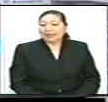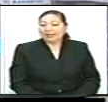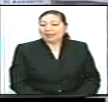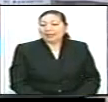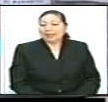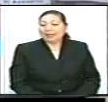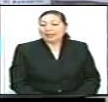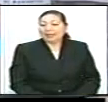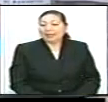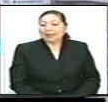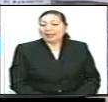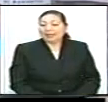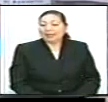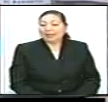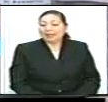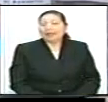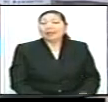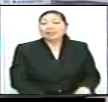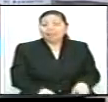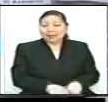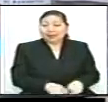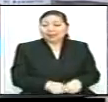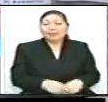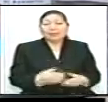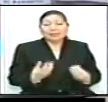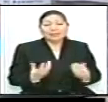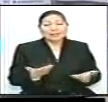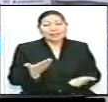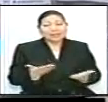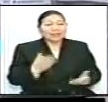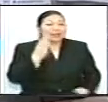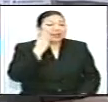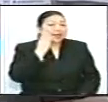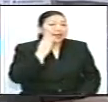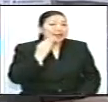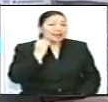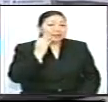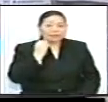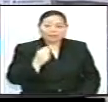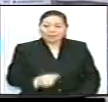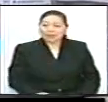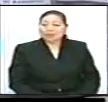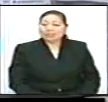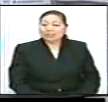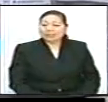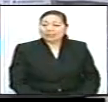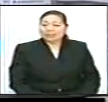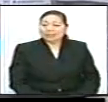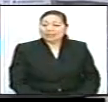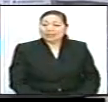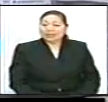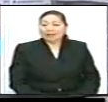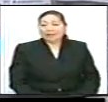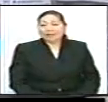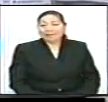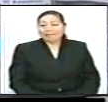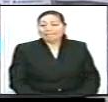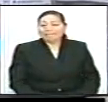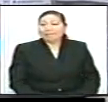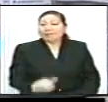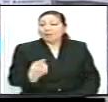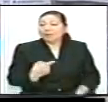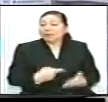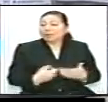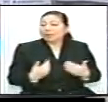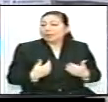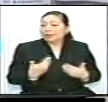presidente. Es que tenemos cierta experiencia, nosotros no estamos hablando en gaseoso. También ahí en el... Los únicos, y